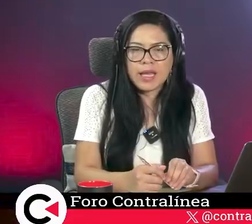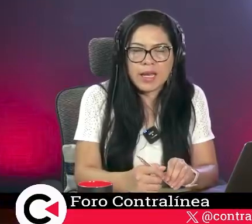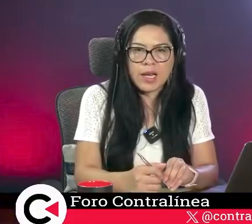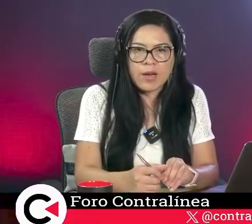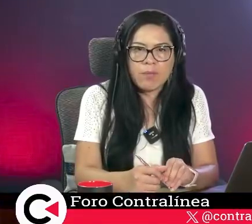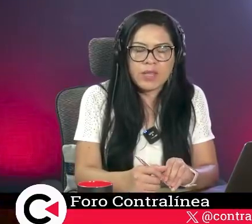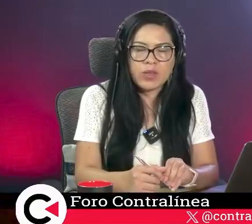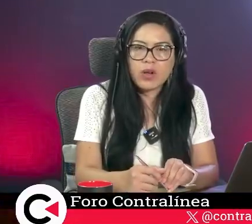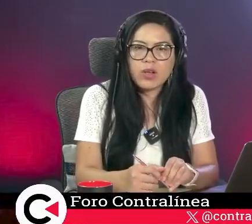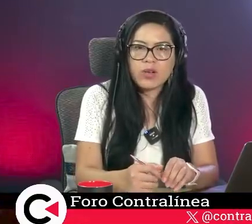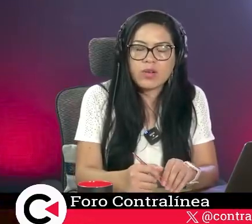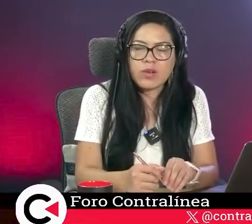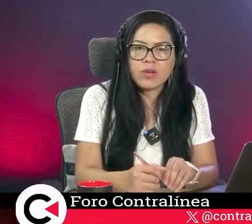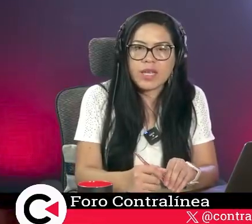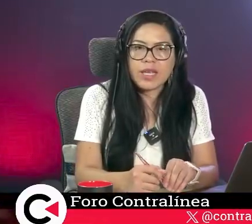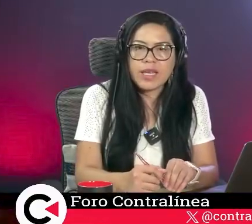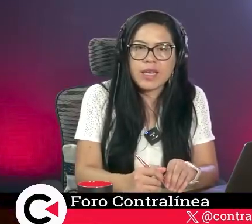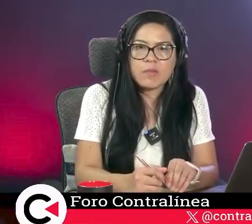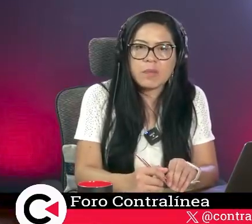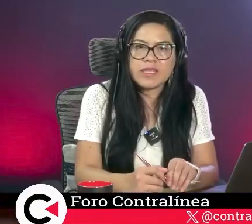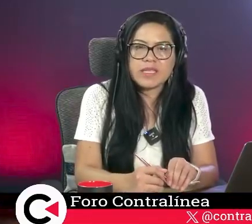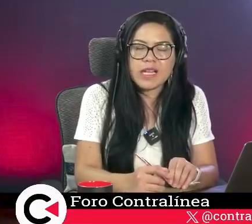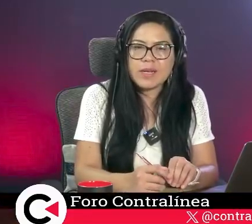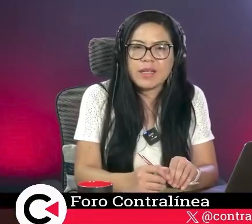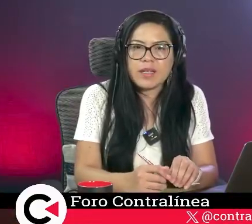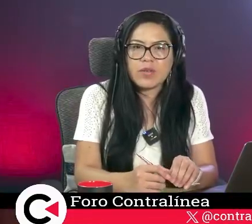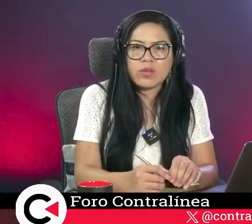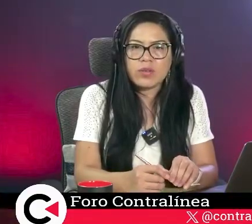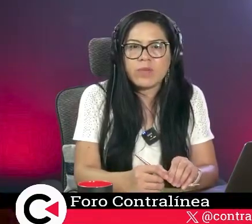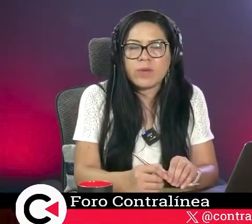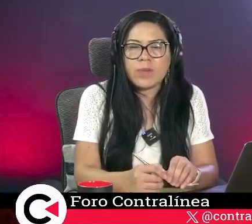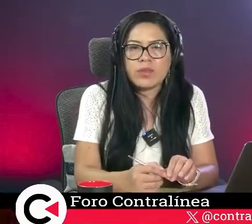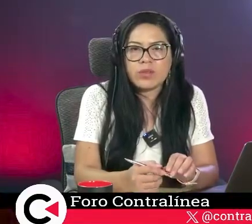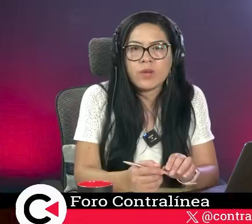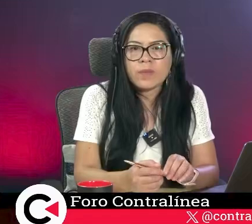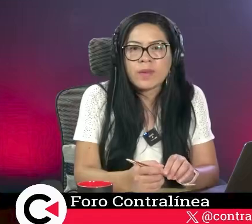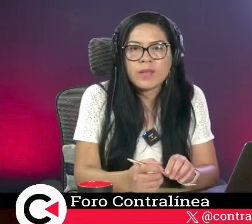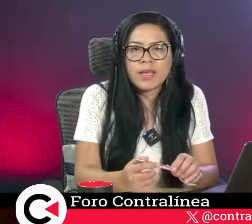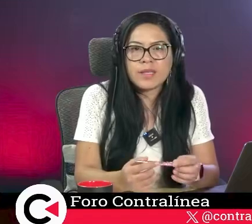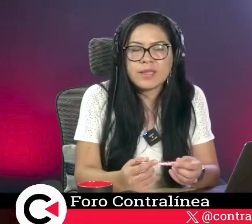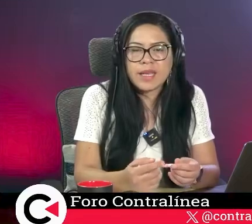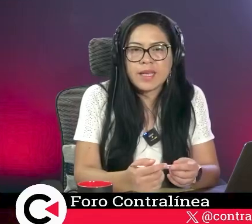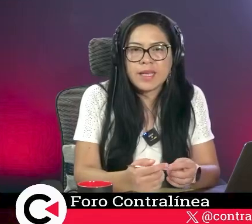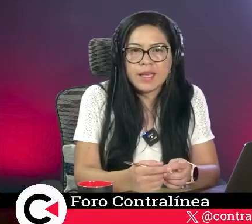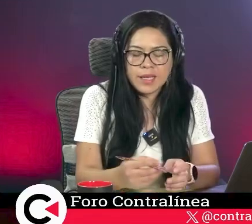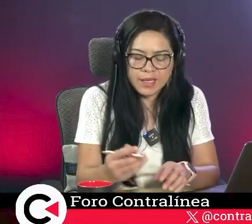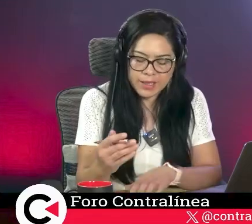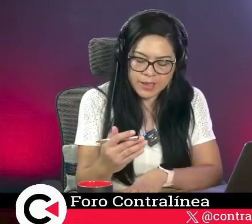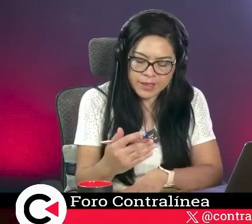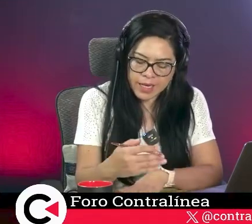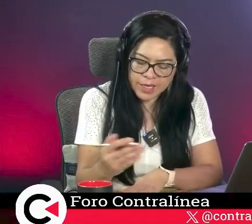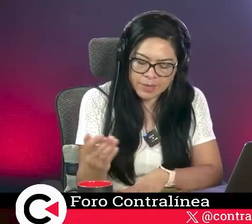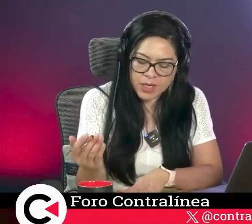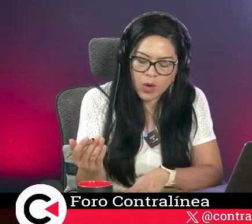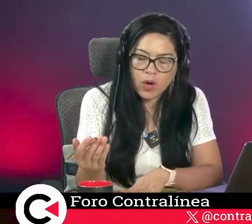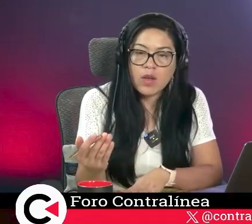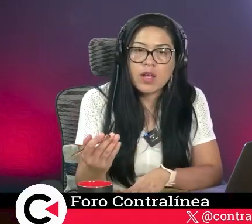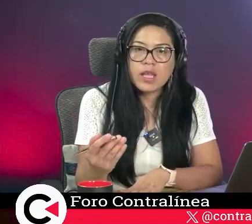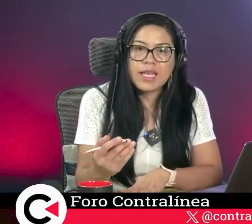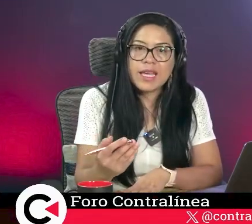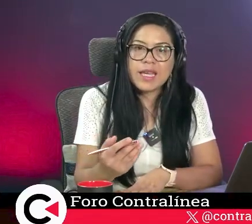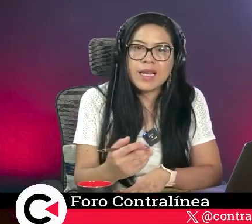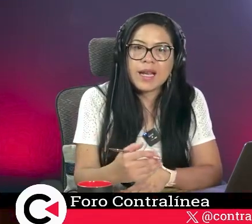hasta el petróleo, lo que era impensable en otro momento, se